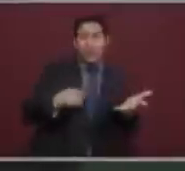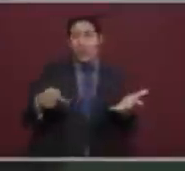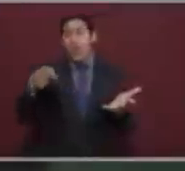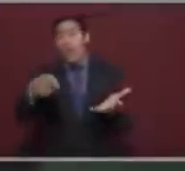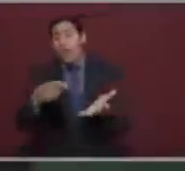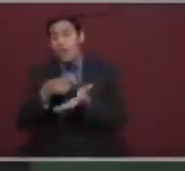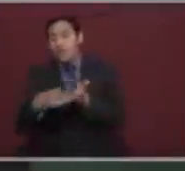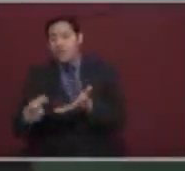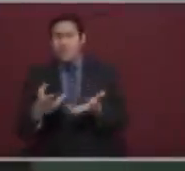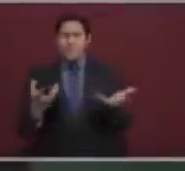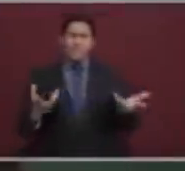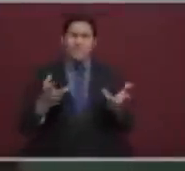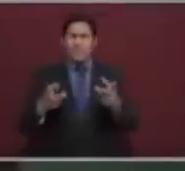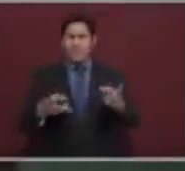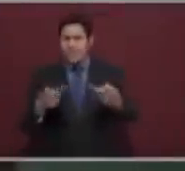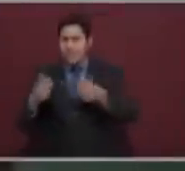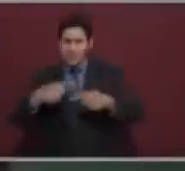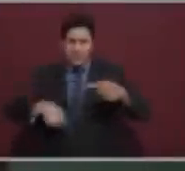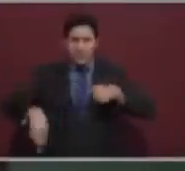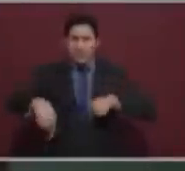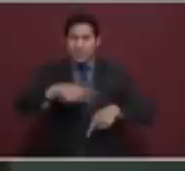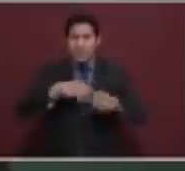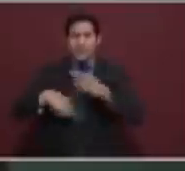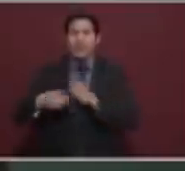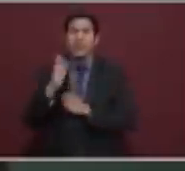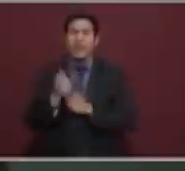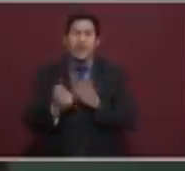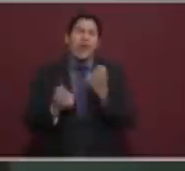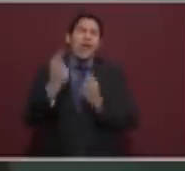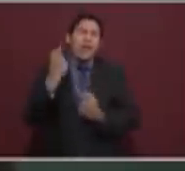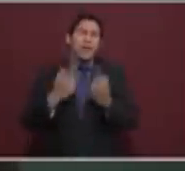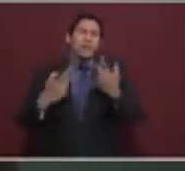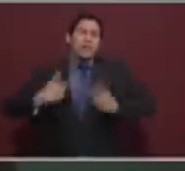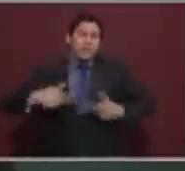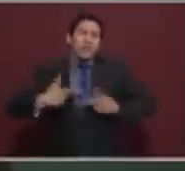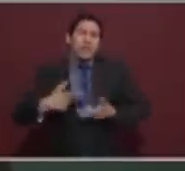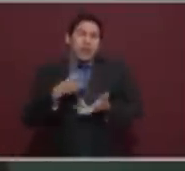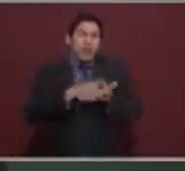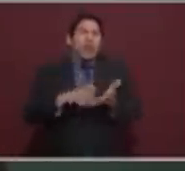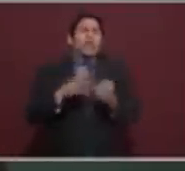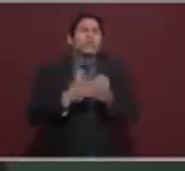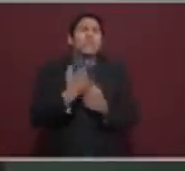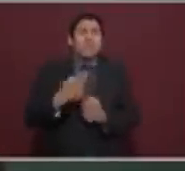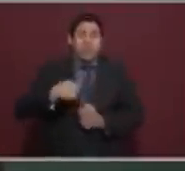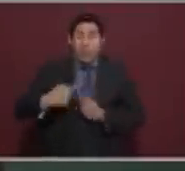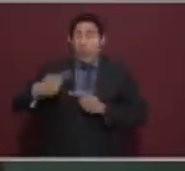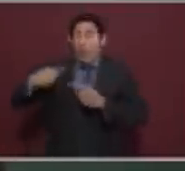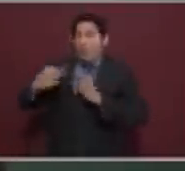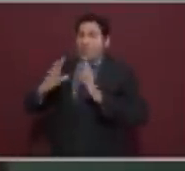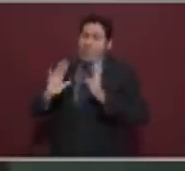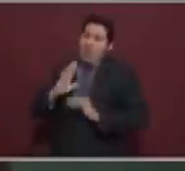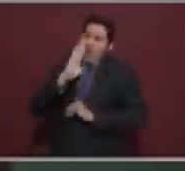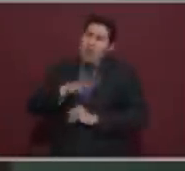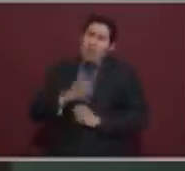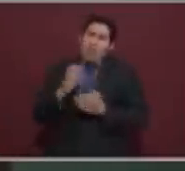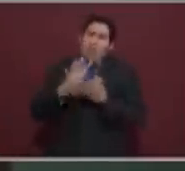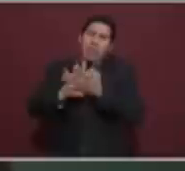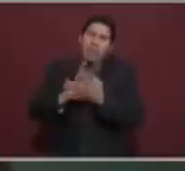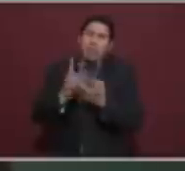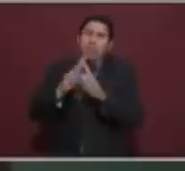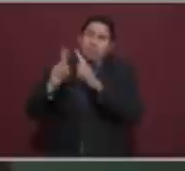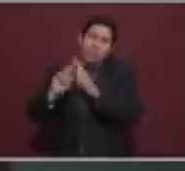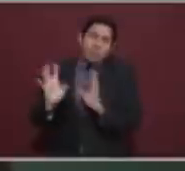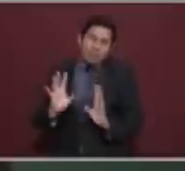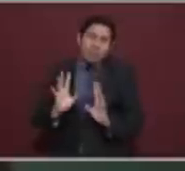está promovida por personas que tienen antecedentes y la otra regular con mayor